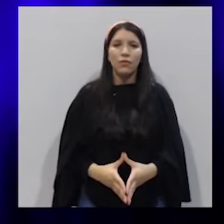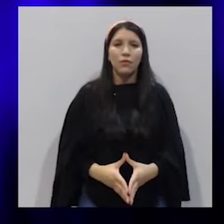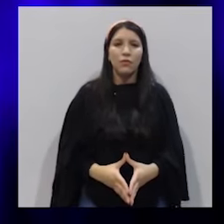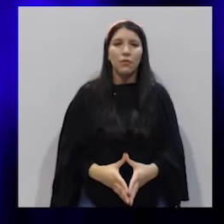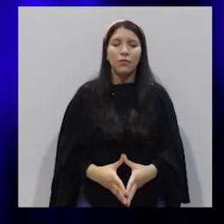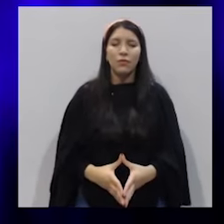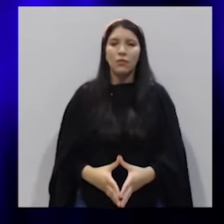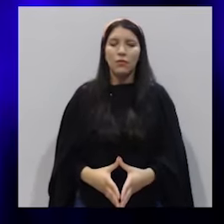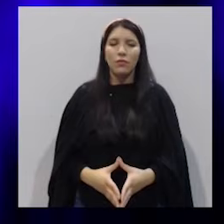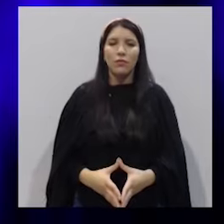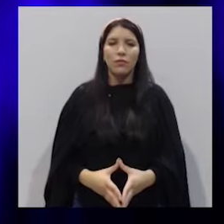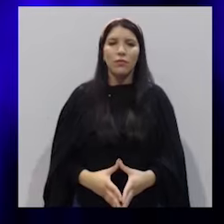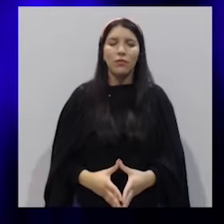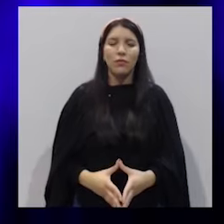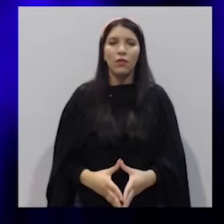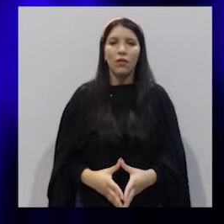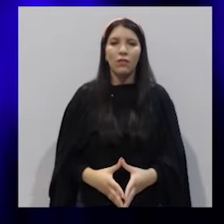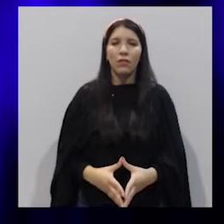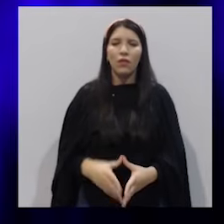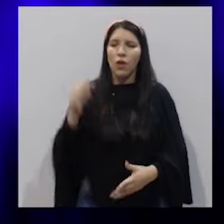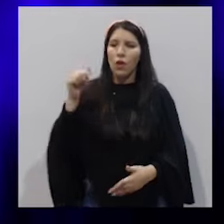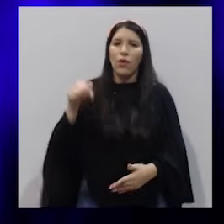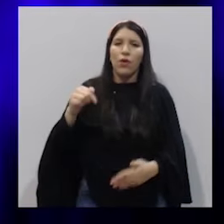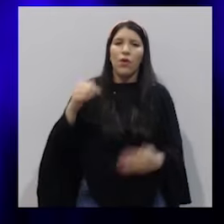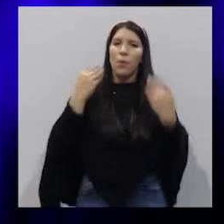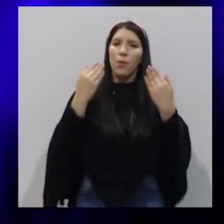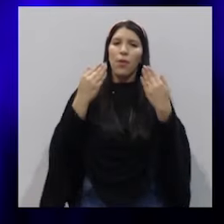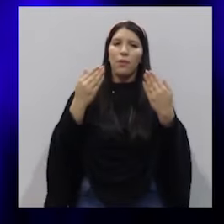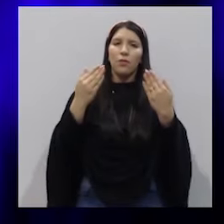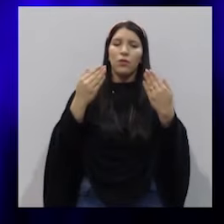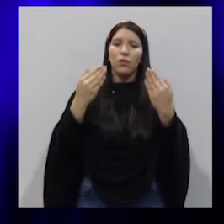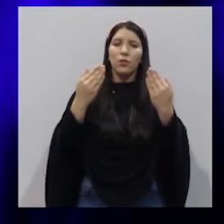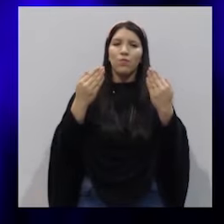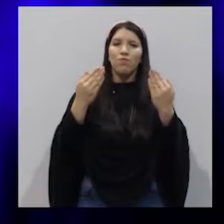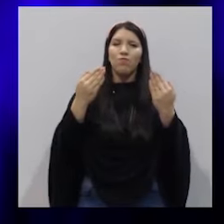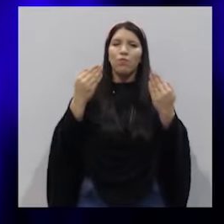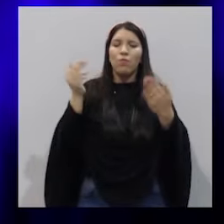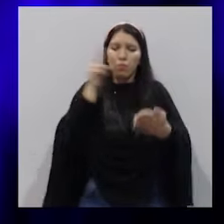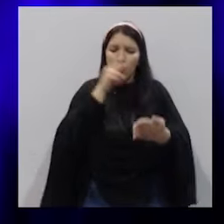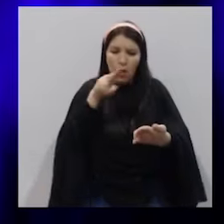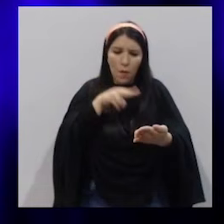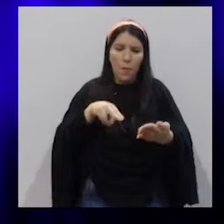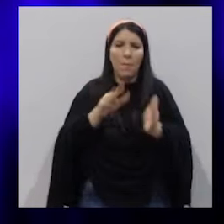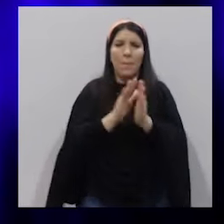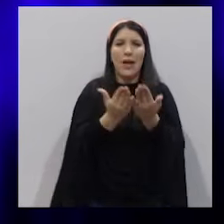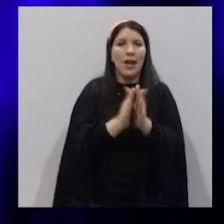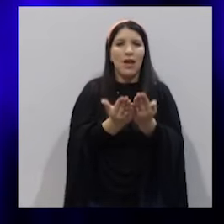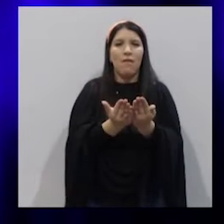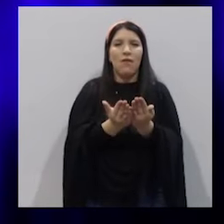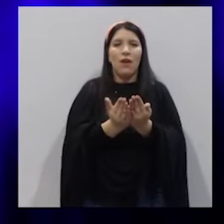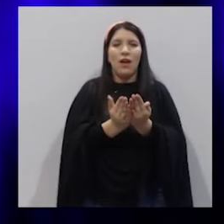nuestros hijos con los que nos rodean con los que tenemos contacto podamos ser de buena influencia